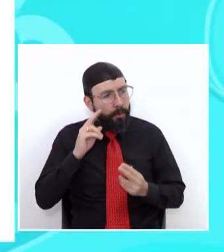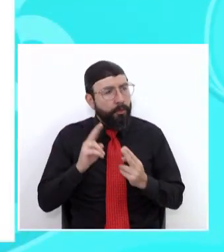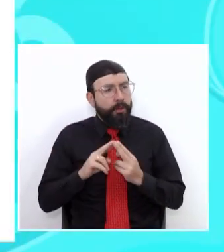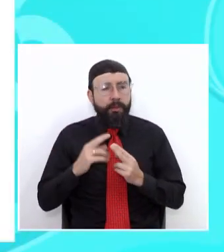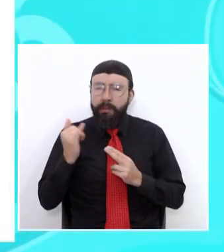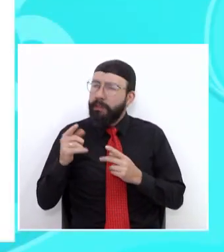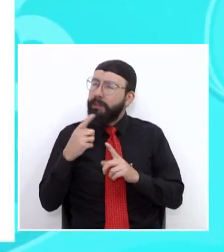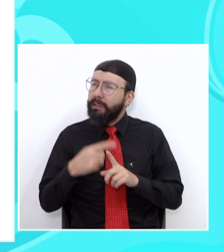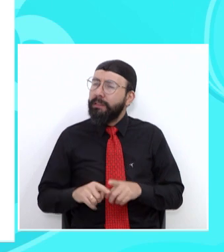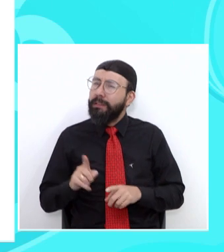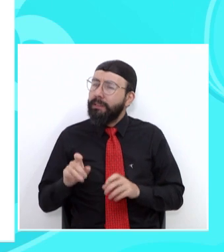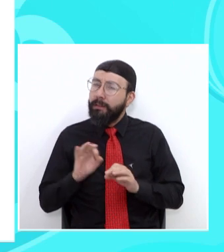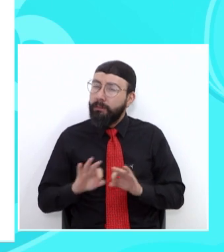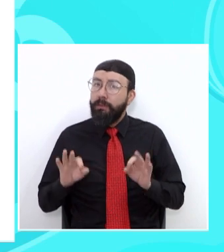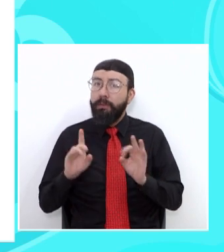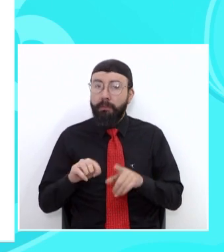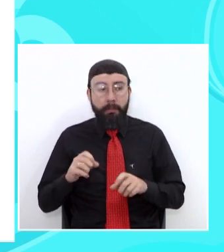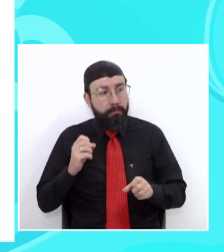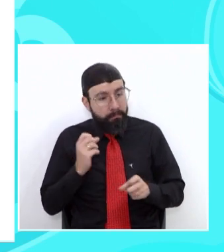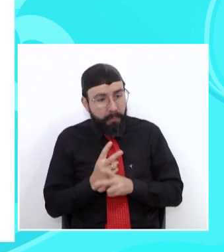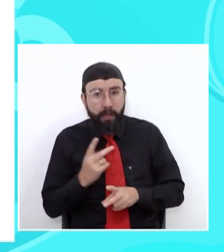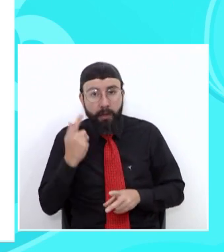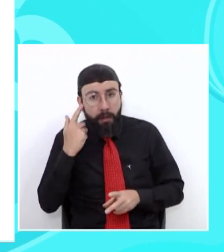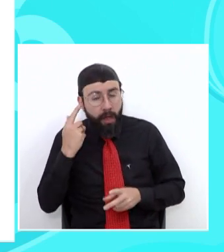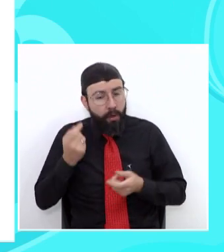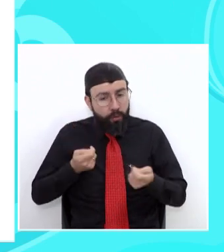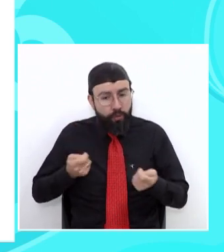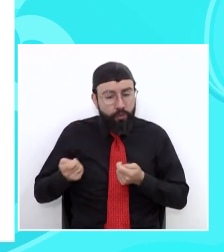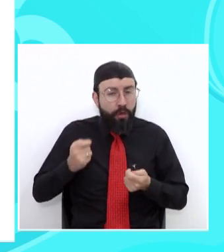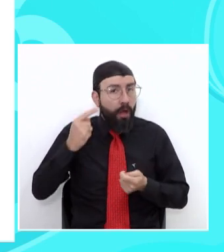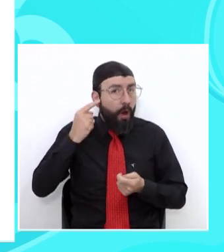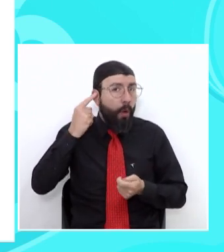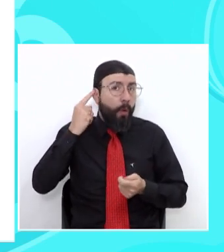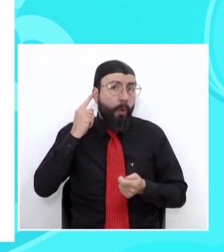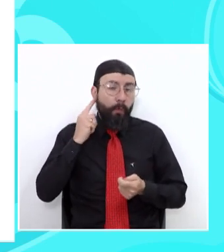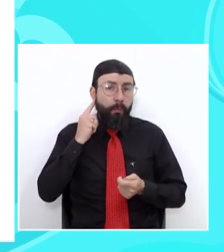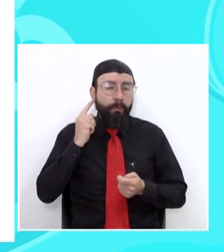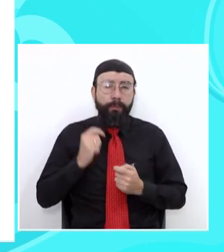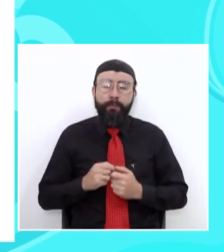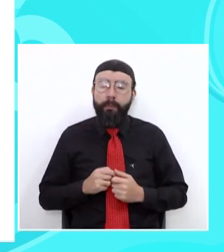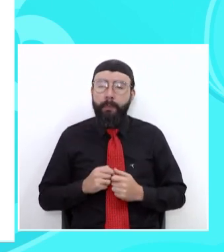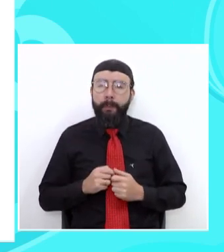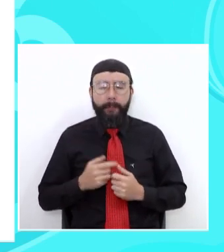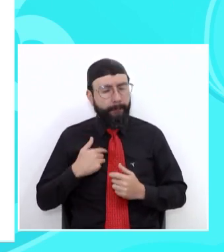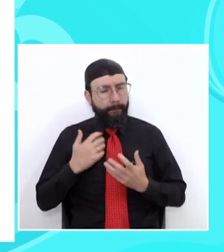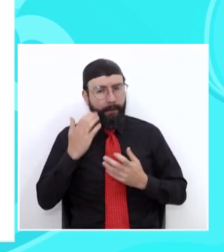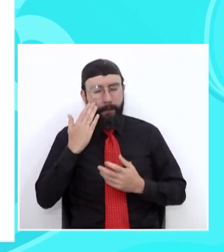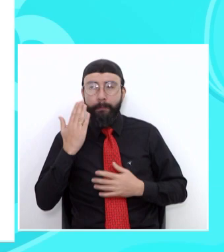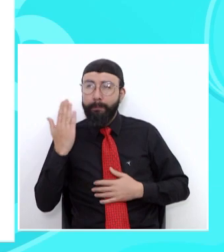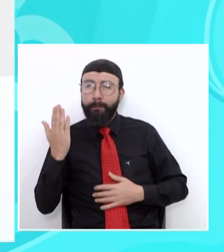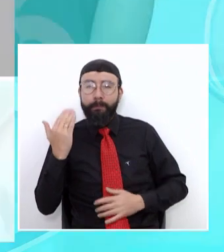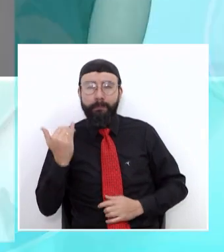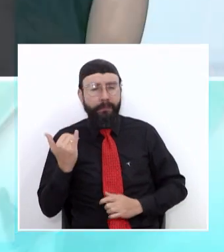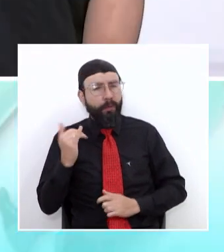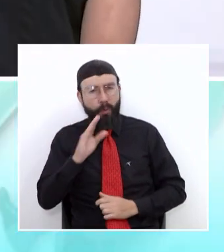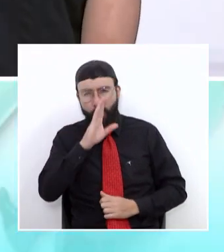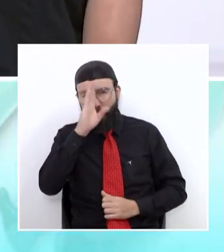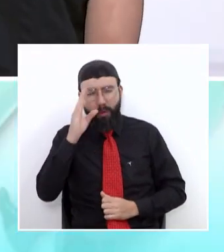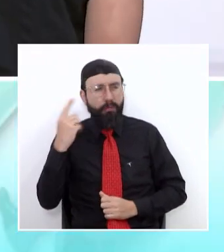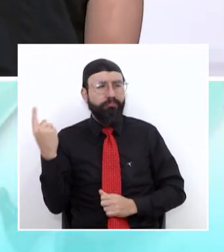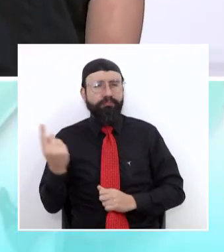de lo importante y lo peligroso que es manipular la oreja. Y entonces yo les quise traer porque es algo muy común